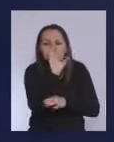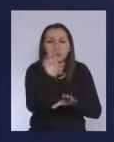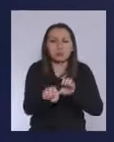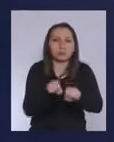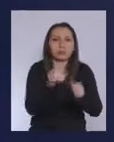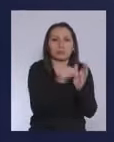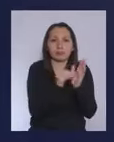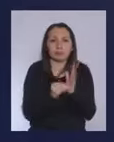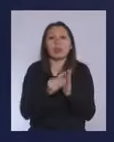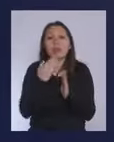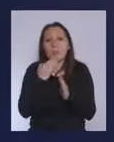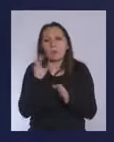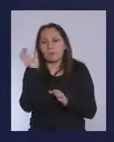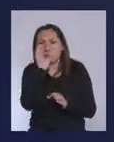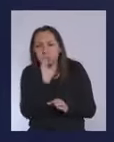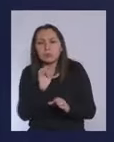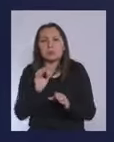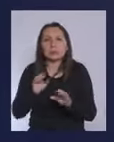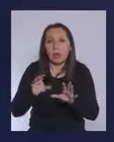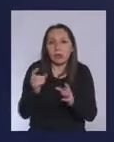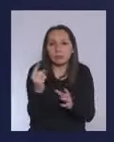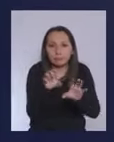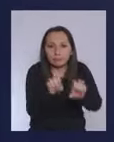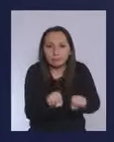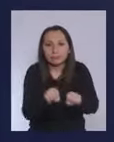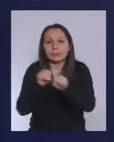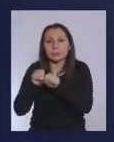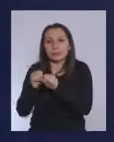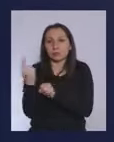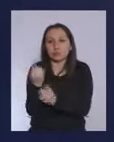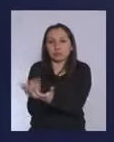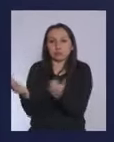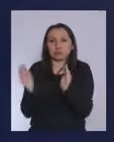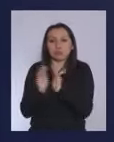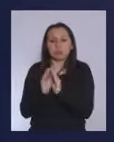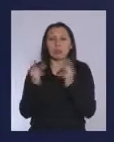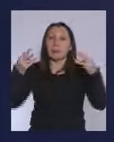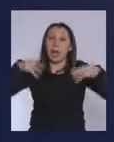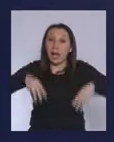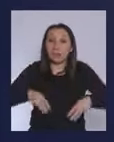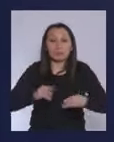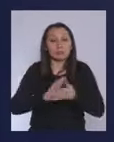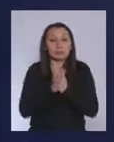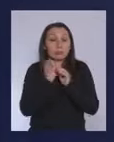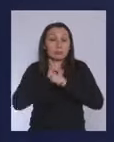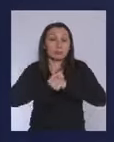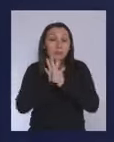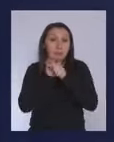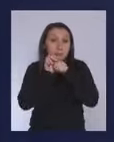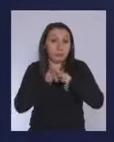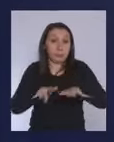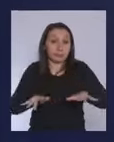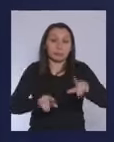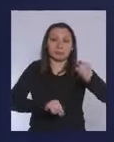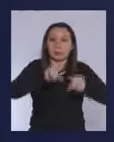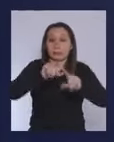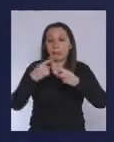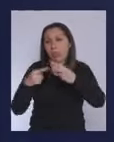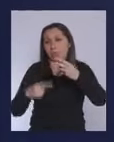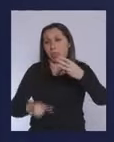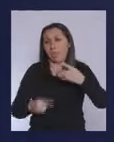la estrategia de testeo cheshire y aislamiento por lo tanto la situación particular de magallanes como en toda pandemia las variables son